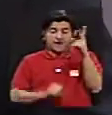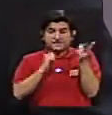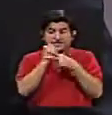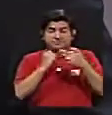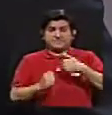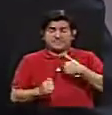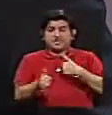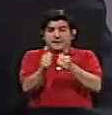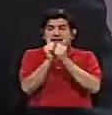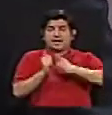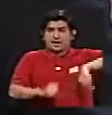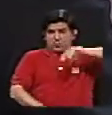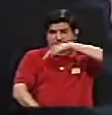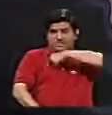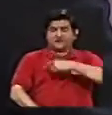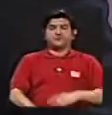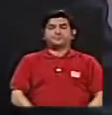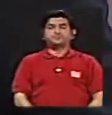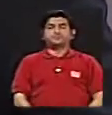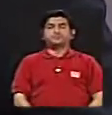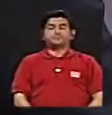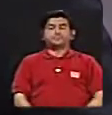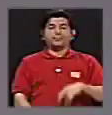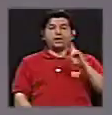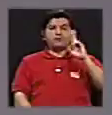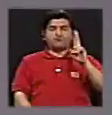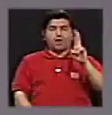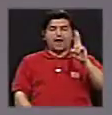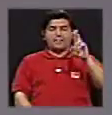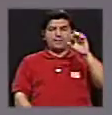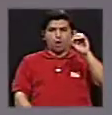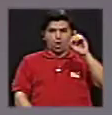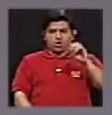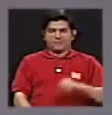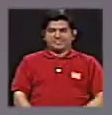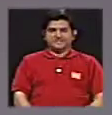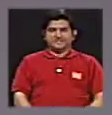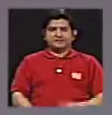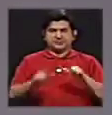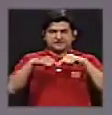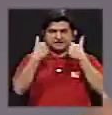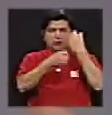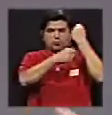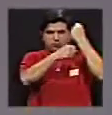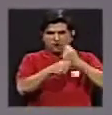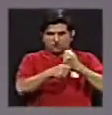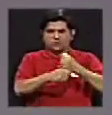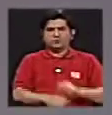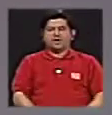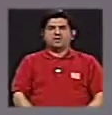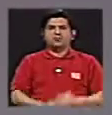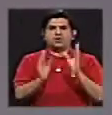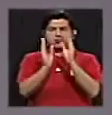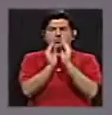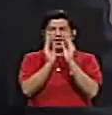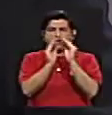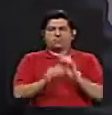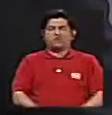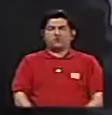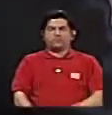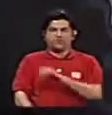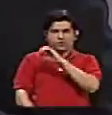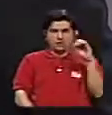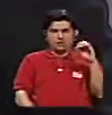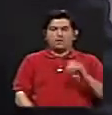con nosotros a don Rolando Orlich, del grupo fundador del Foro de Occidente, y don